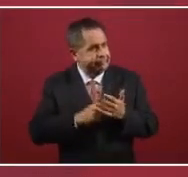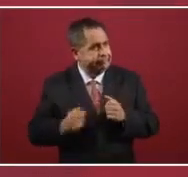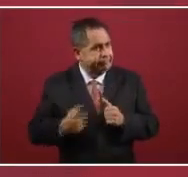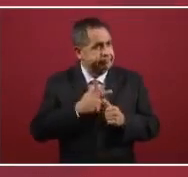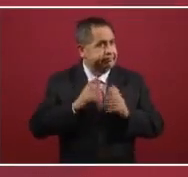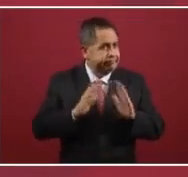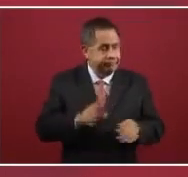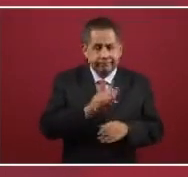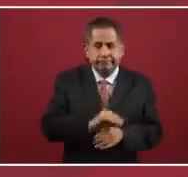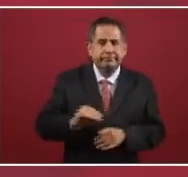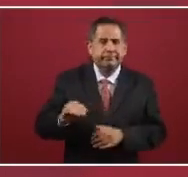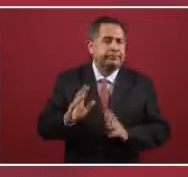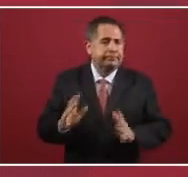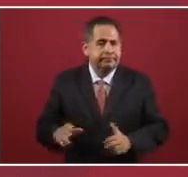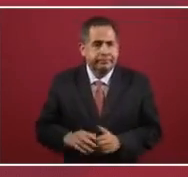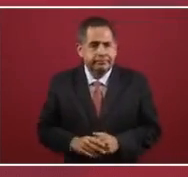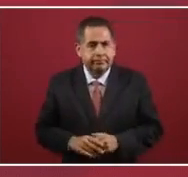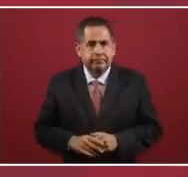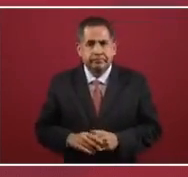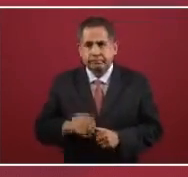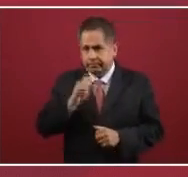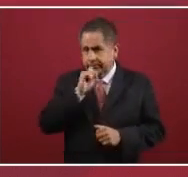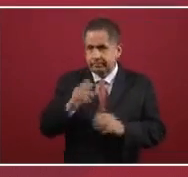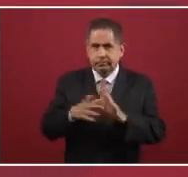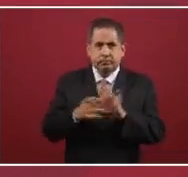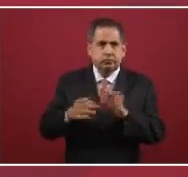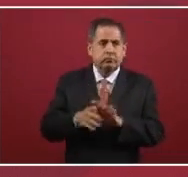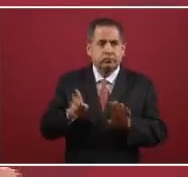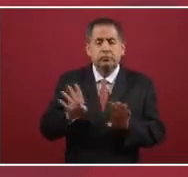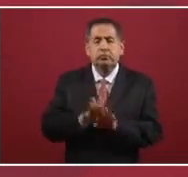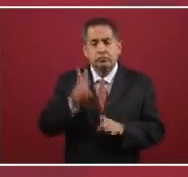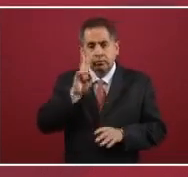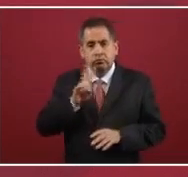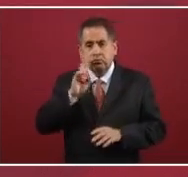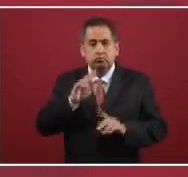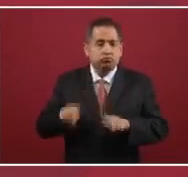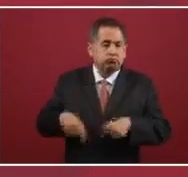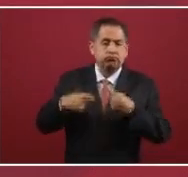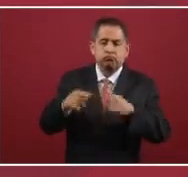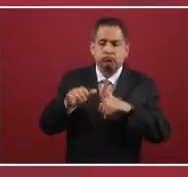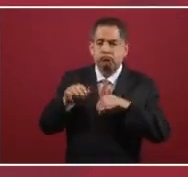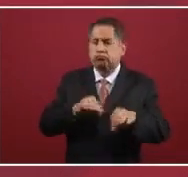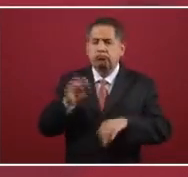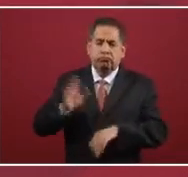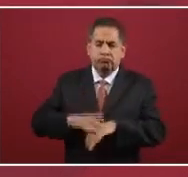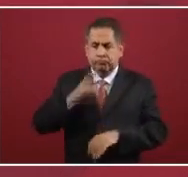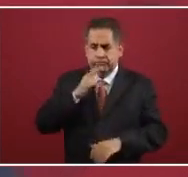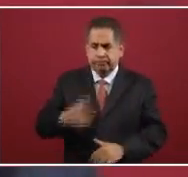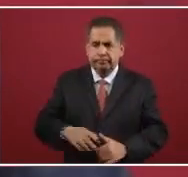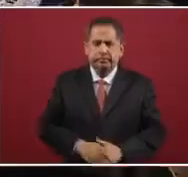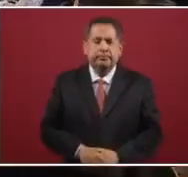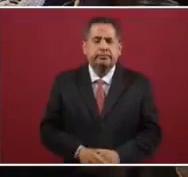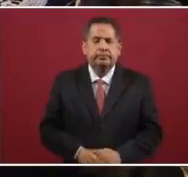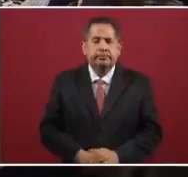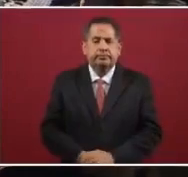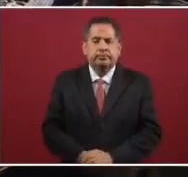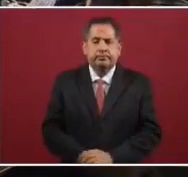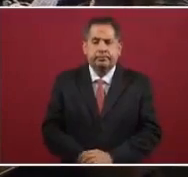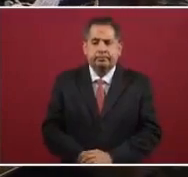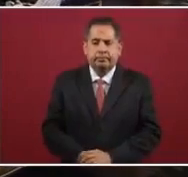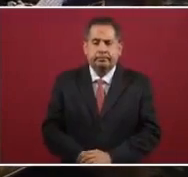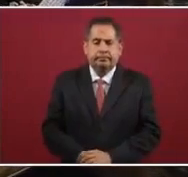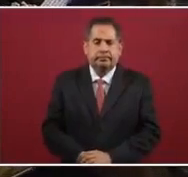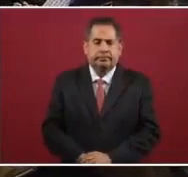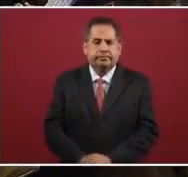de que encuentre empleo, sino de que muy probablemente las posibilidades de que encuentre un empleo formal serán mayores. Gracias.